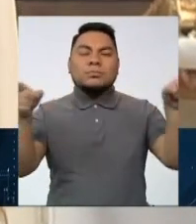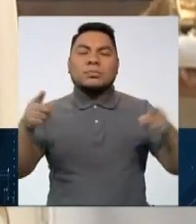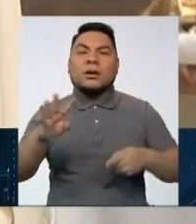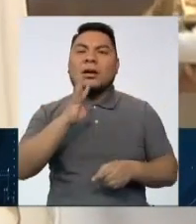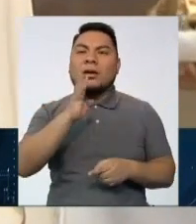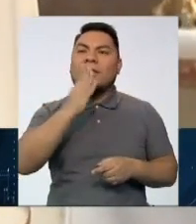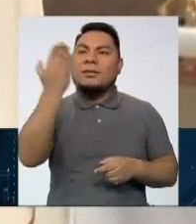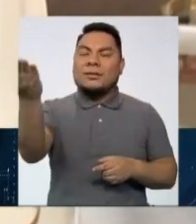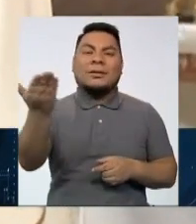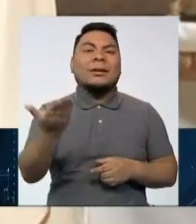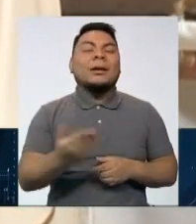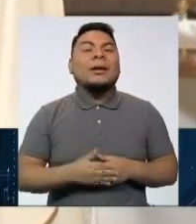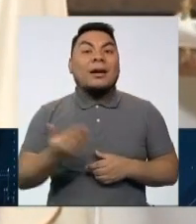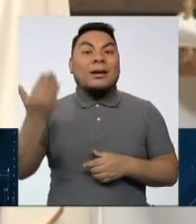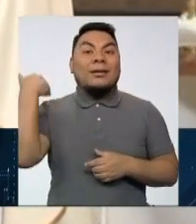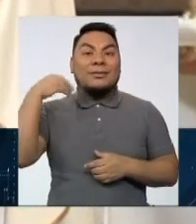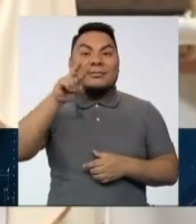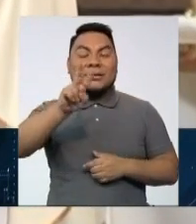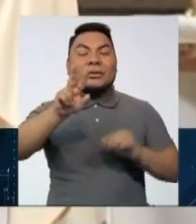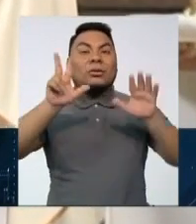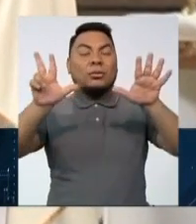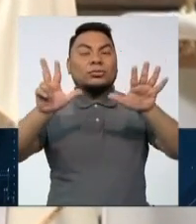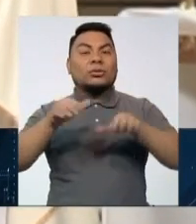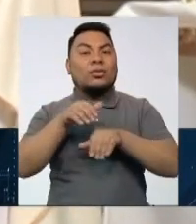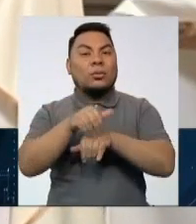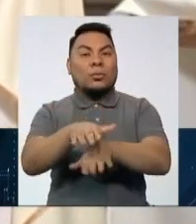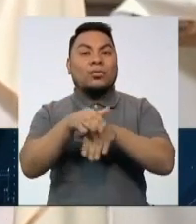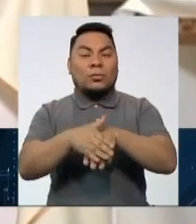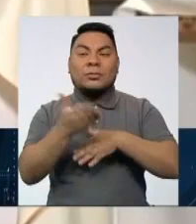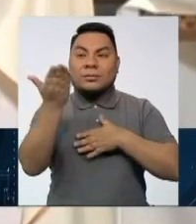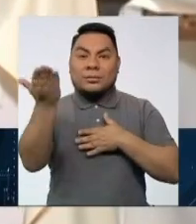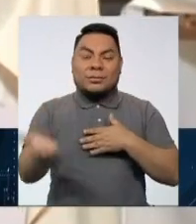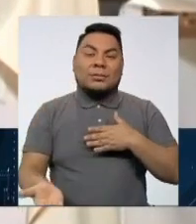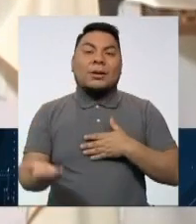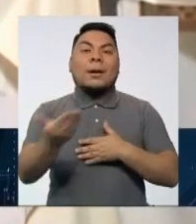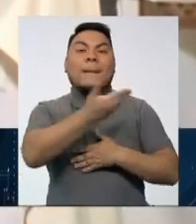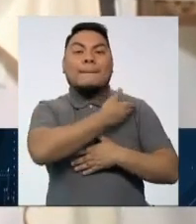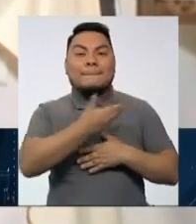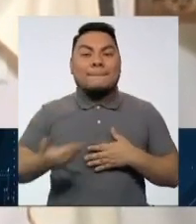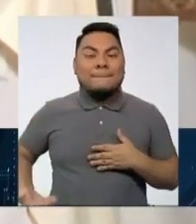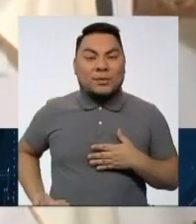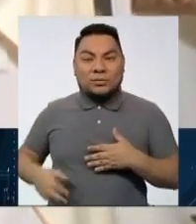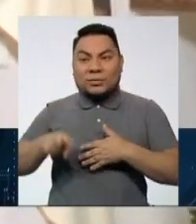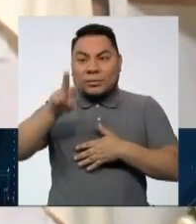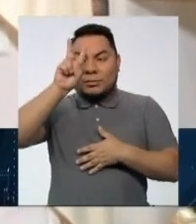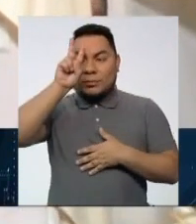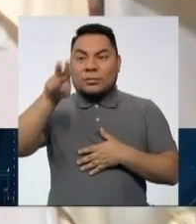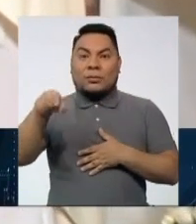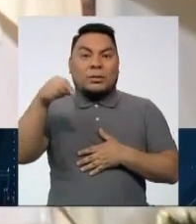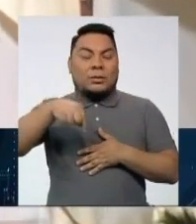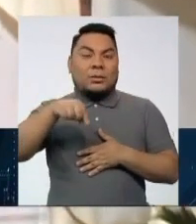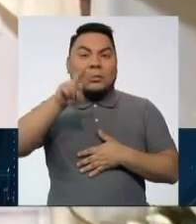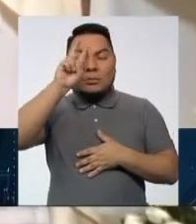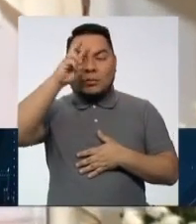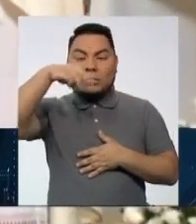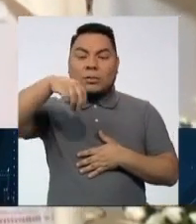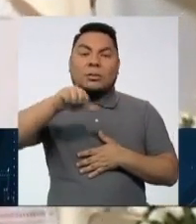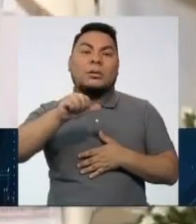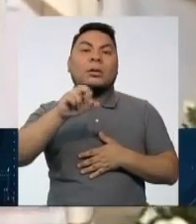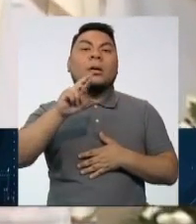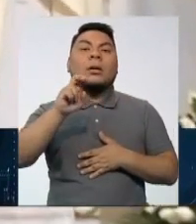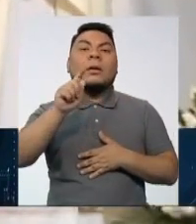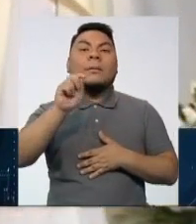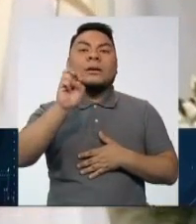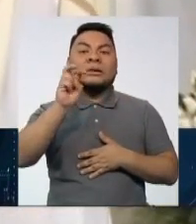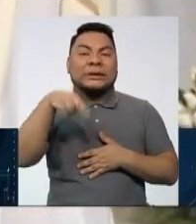nación el pasado 28 de julio el señor presidente constitucional de la República,